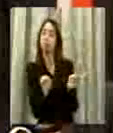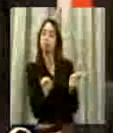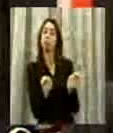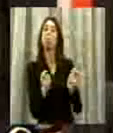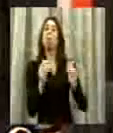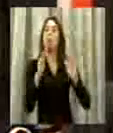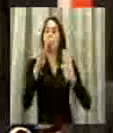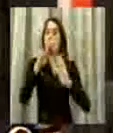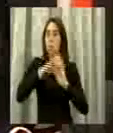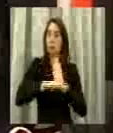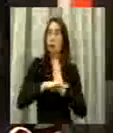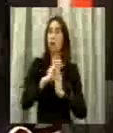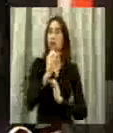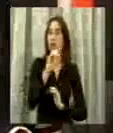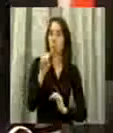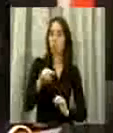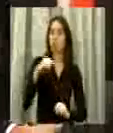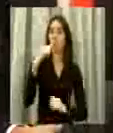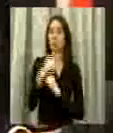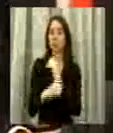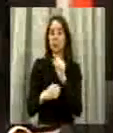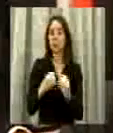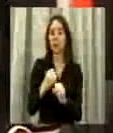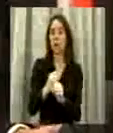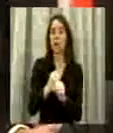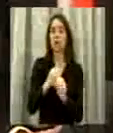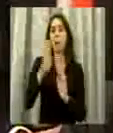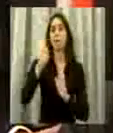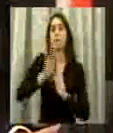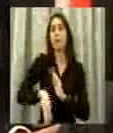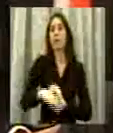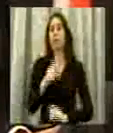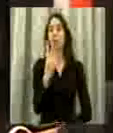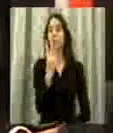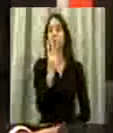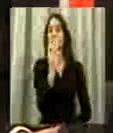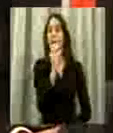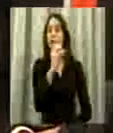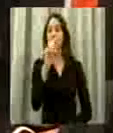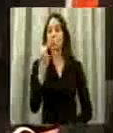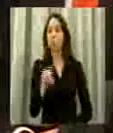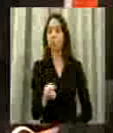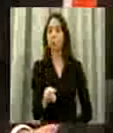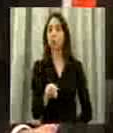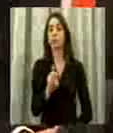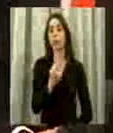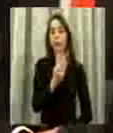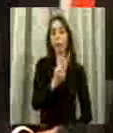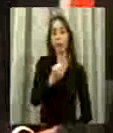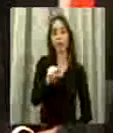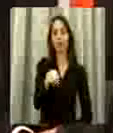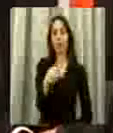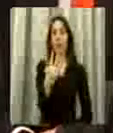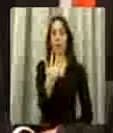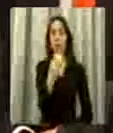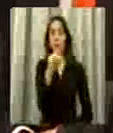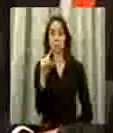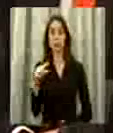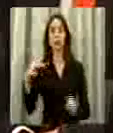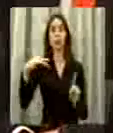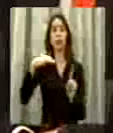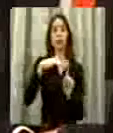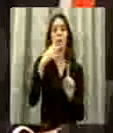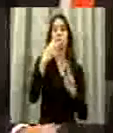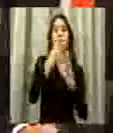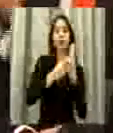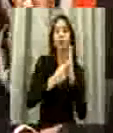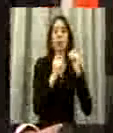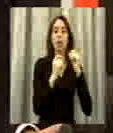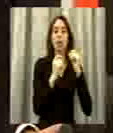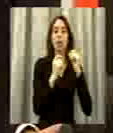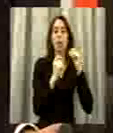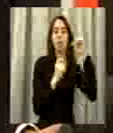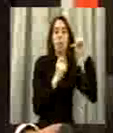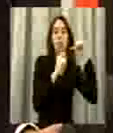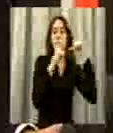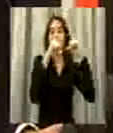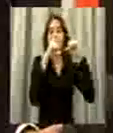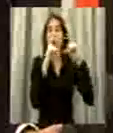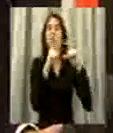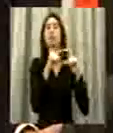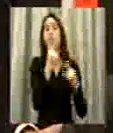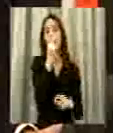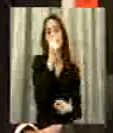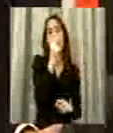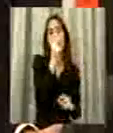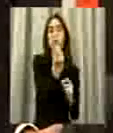este año definitivamente por bajo el 3%. Así es que este 2,9% está influido por dos meses relativamente altos, noviembre va a ser un